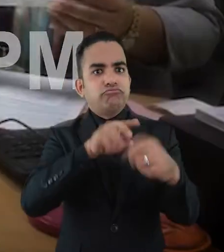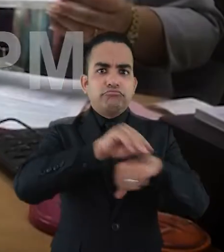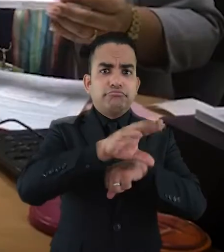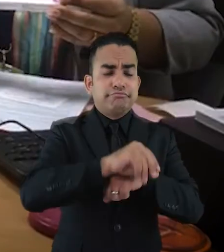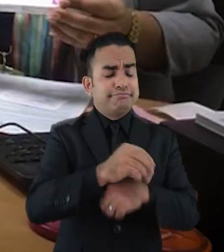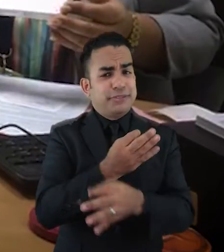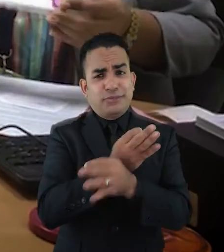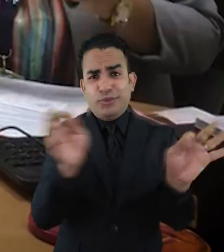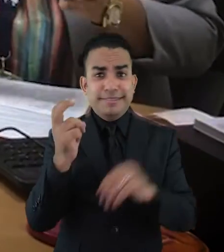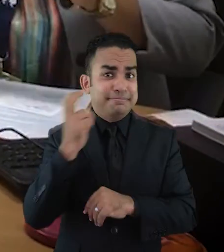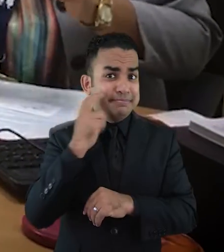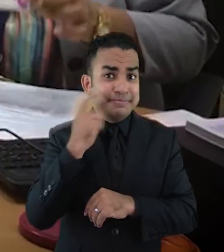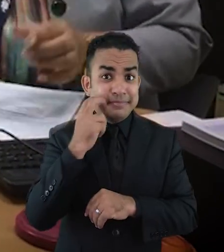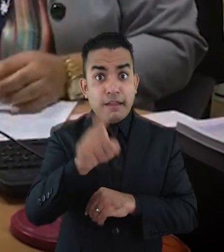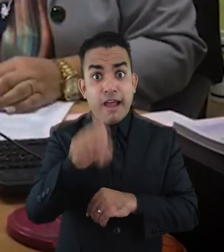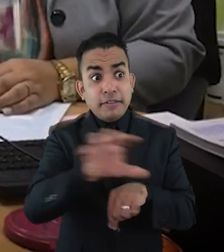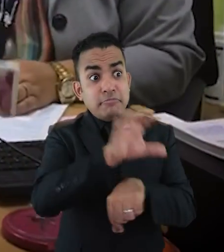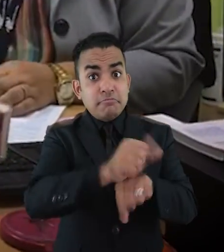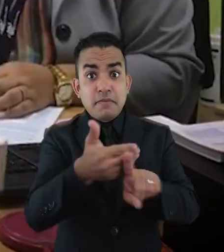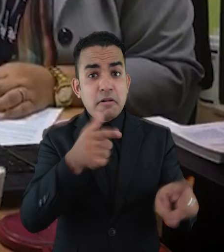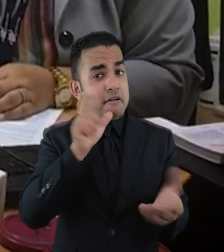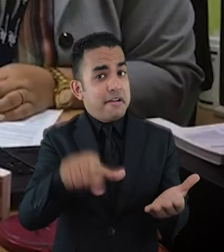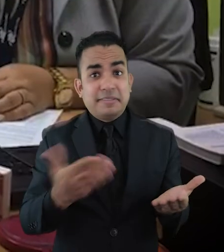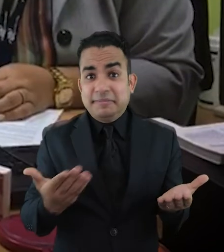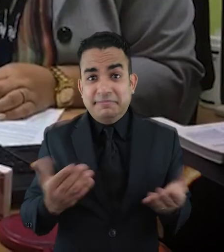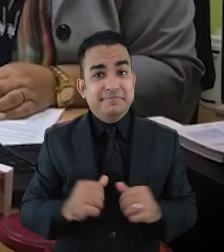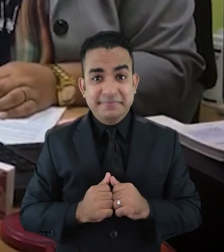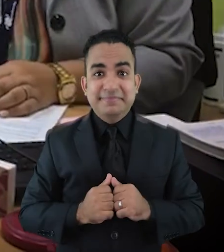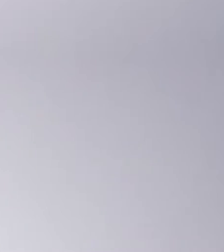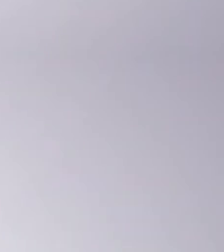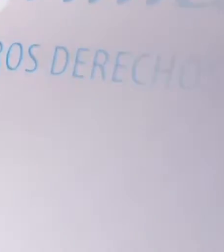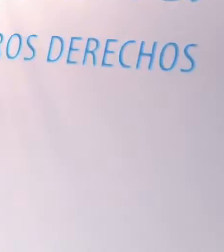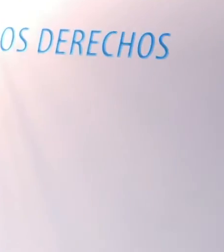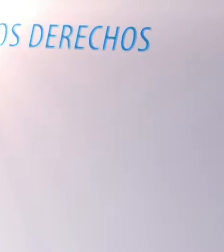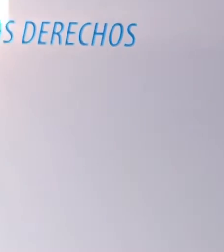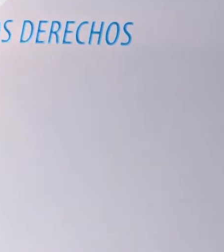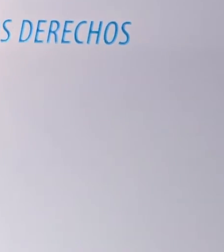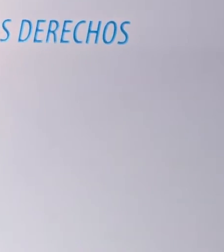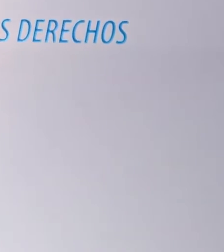Los servicios de consejería son totalmente gratis y sin cita previa.